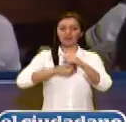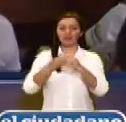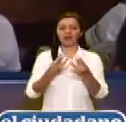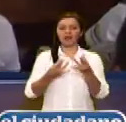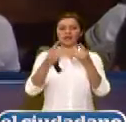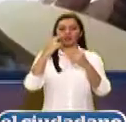calidad turística